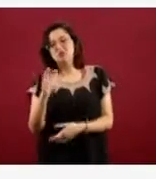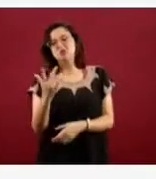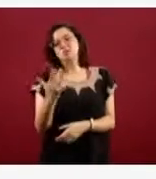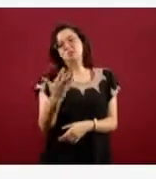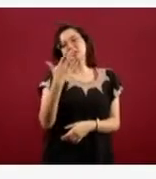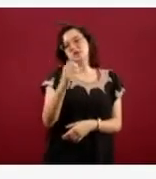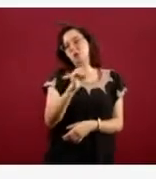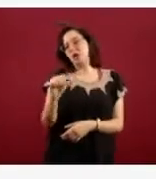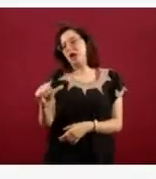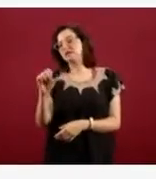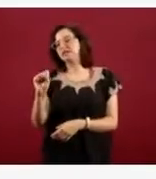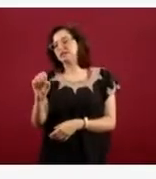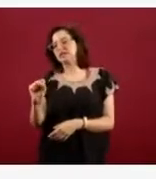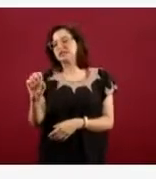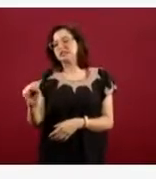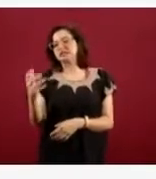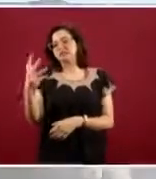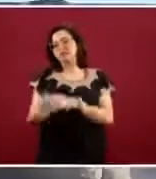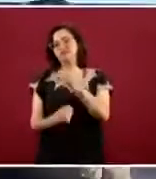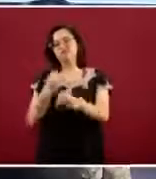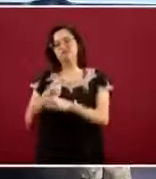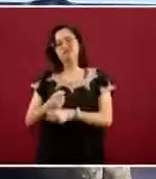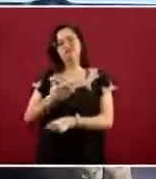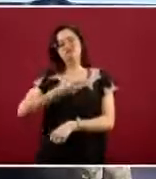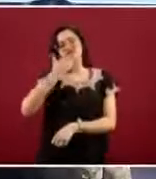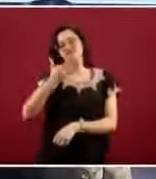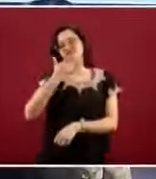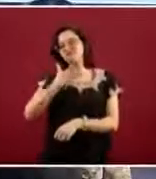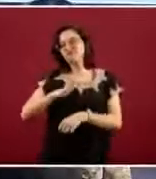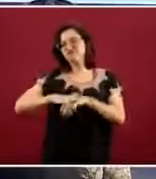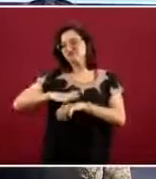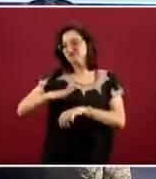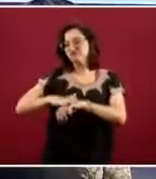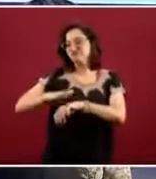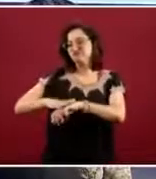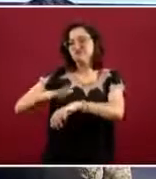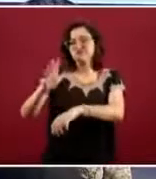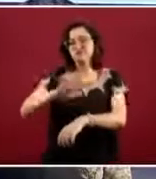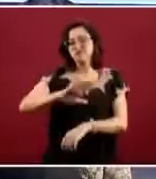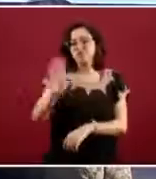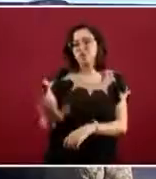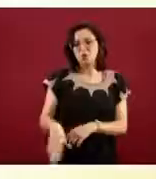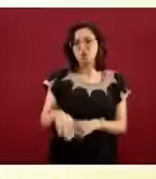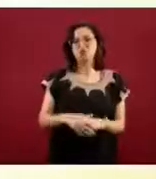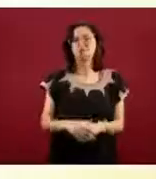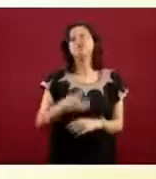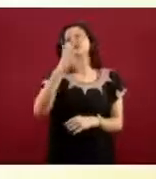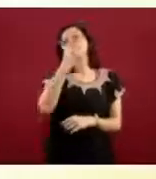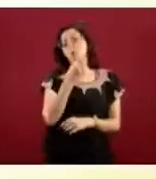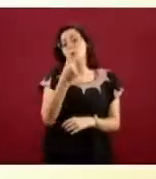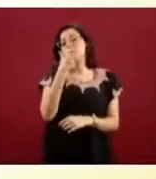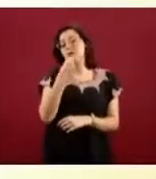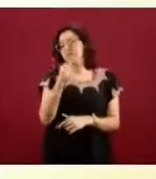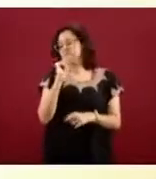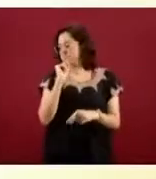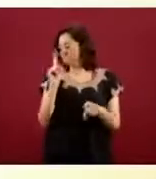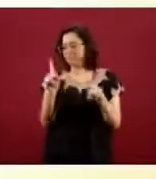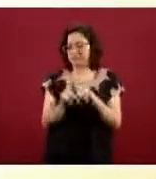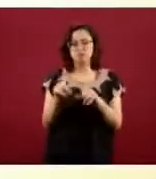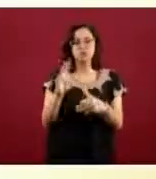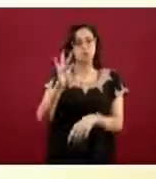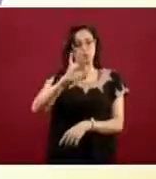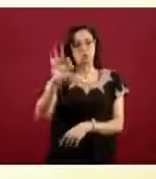los mayores de 65 años. Por la distribución de sexo, los hombres siguen teniendo una